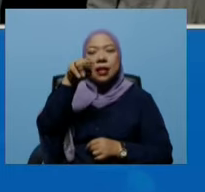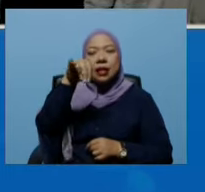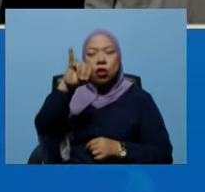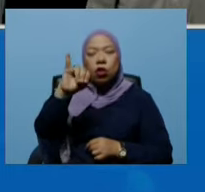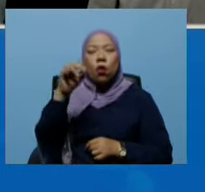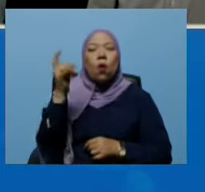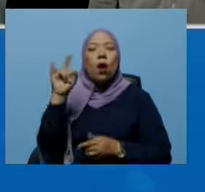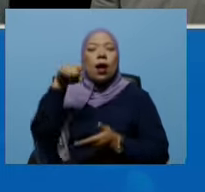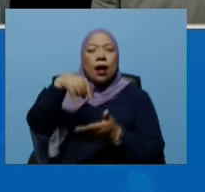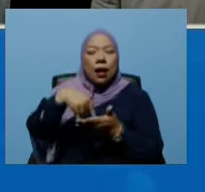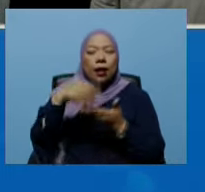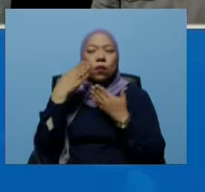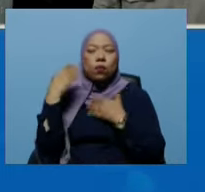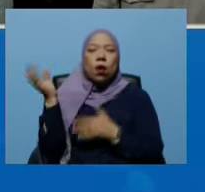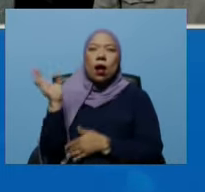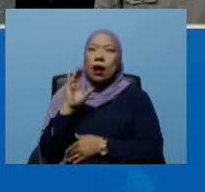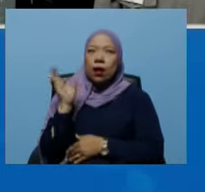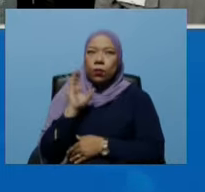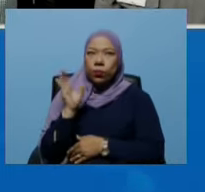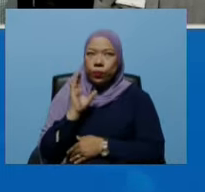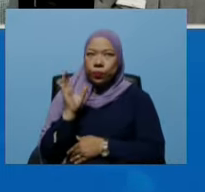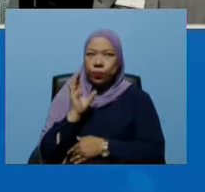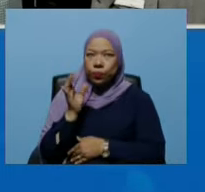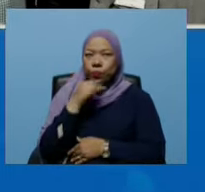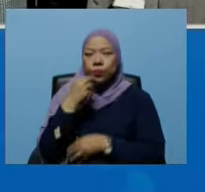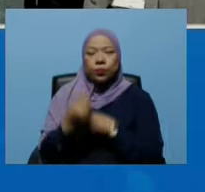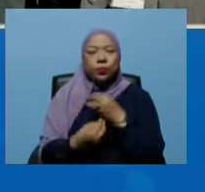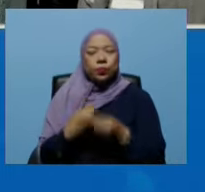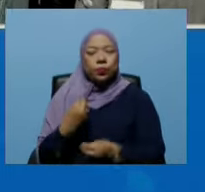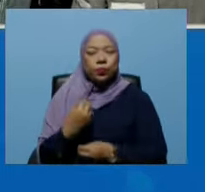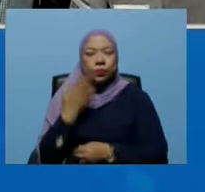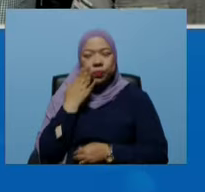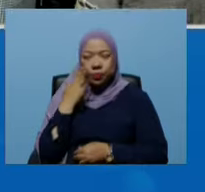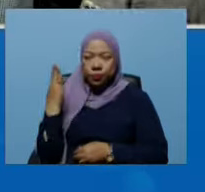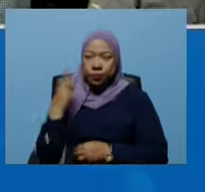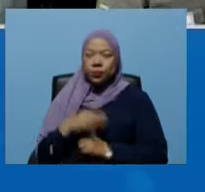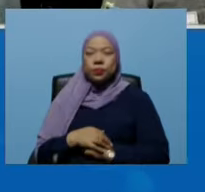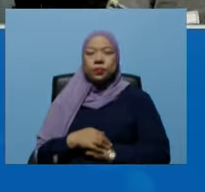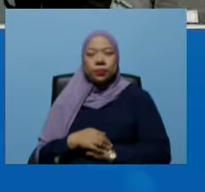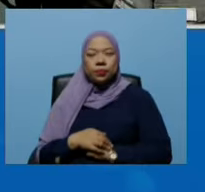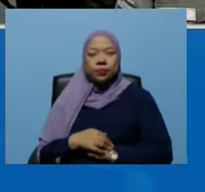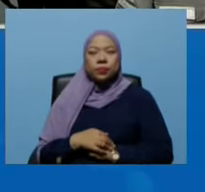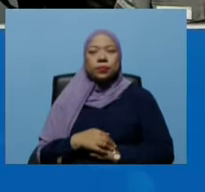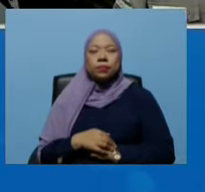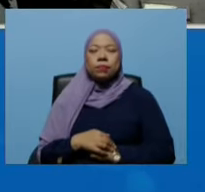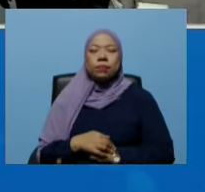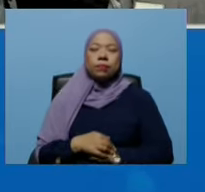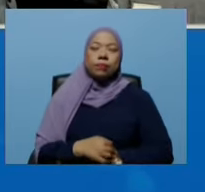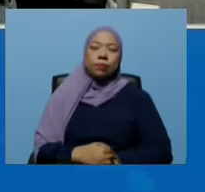Allá en Carabobo, produciendo aluminio. Adelante.